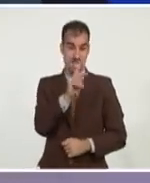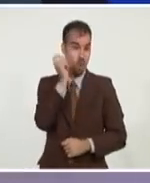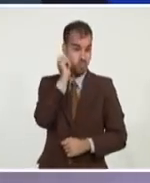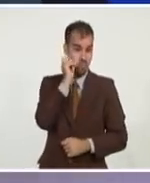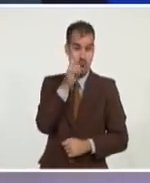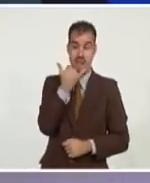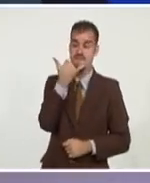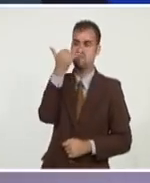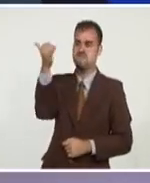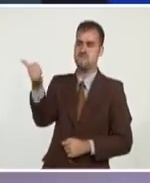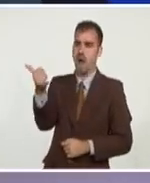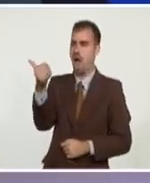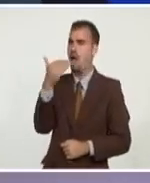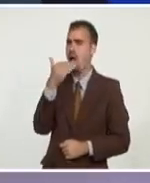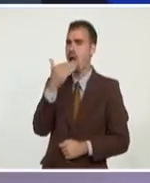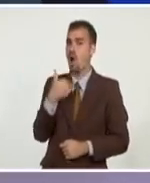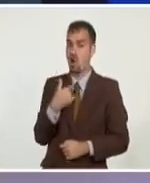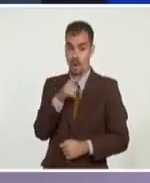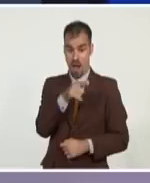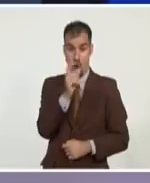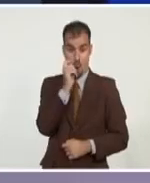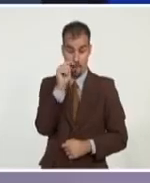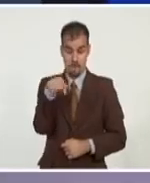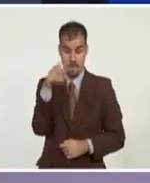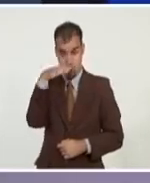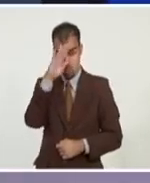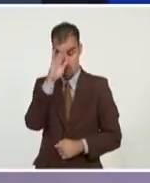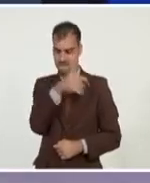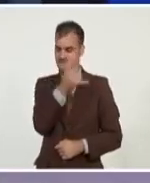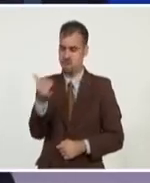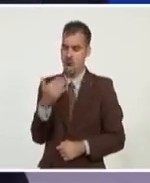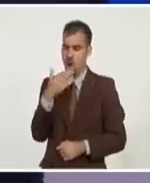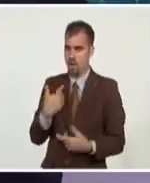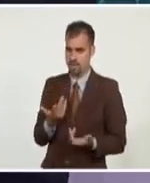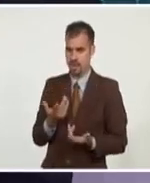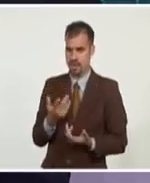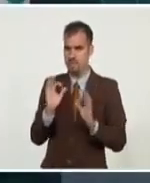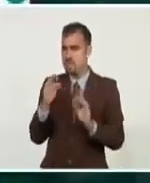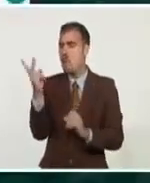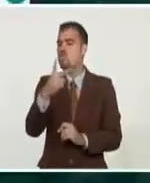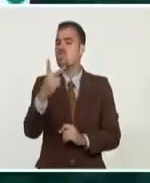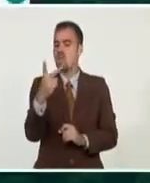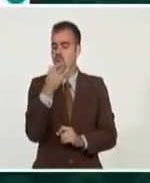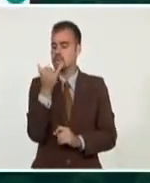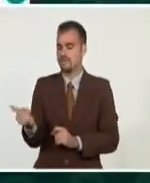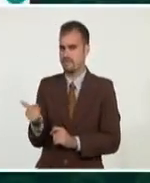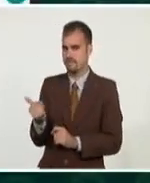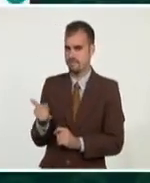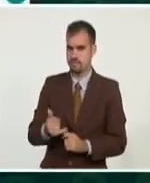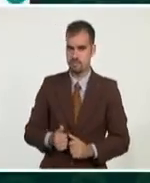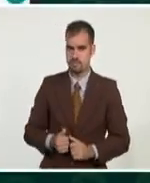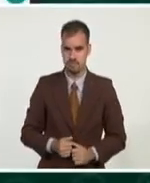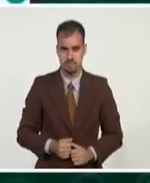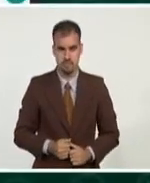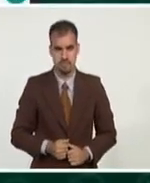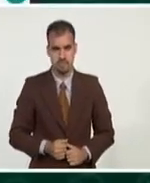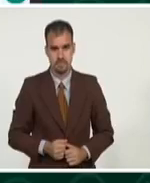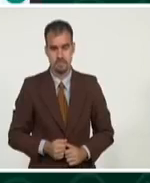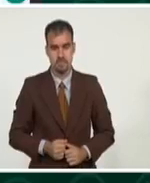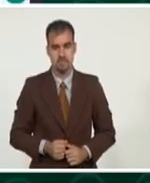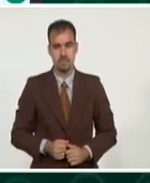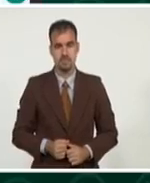en México, a Otero Alcántara, pero lo hace a través de ellas dos. Adelante, vamos a oír. Lo primero es que una huelga